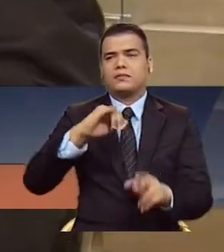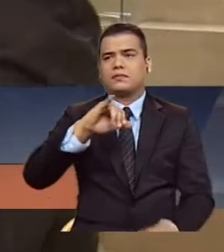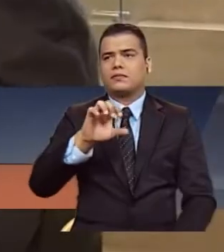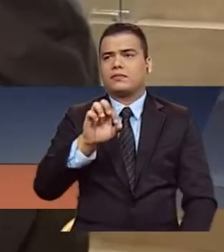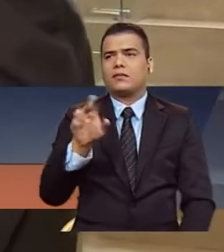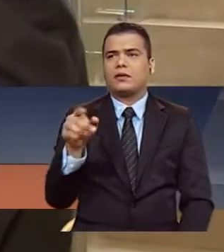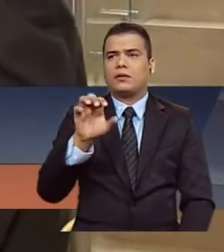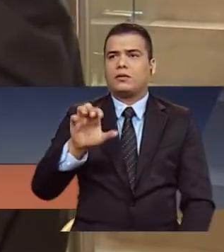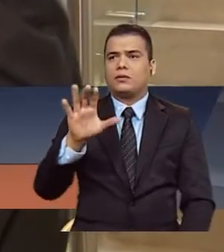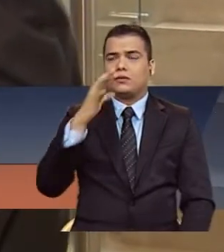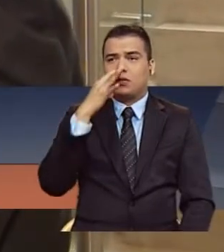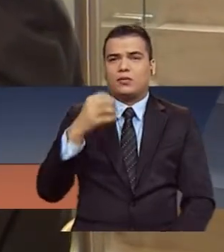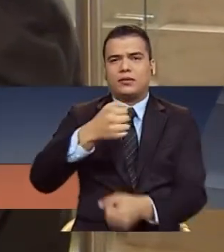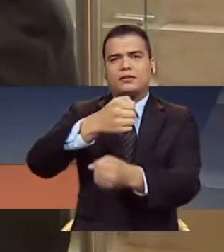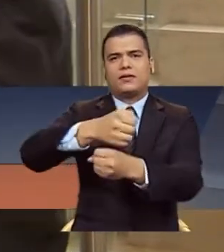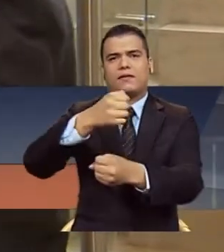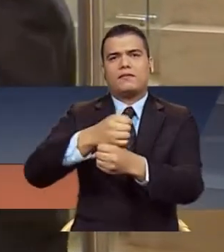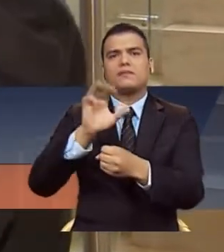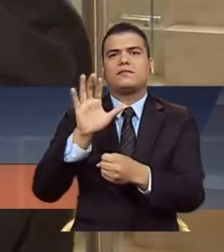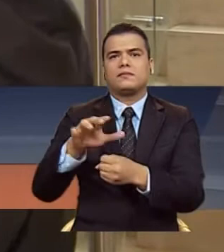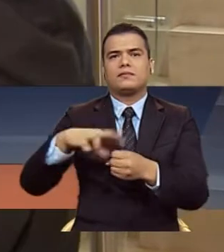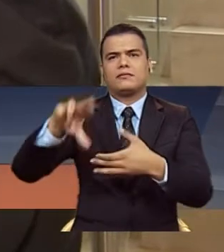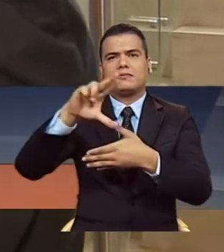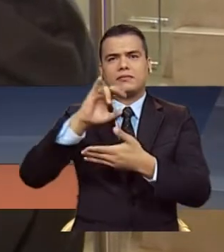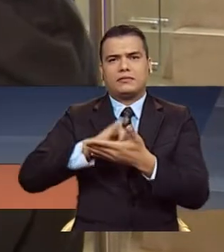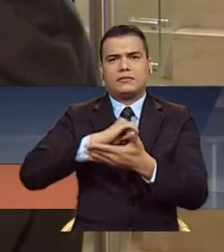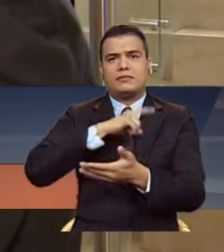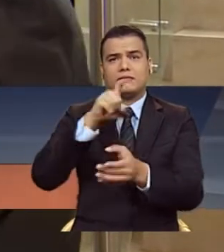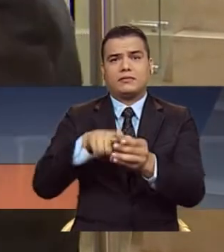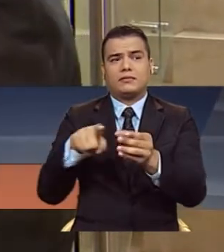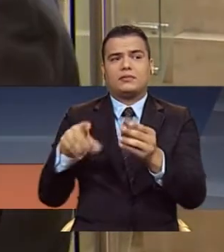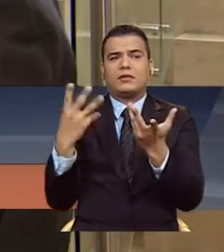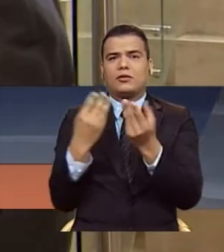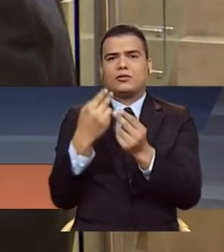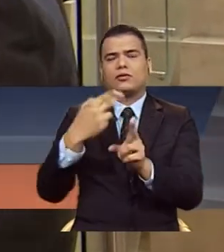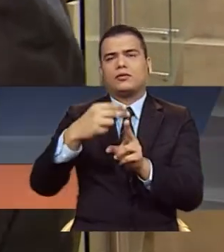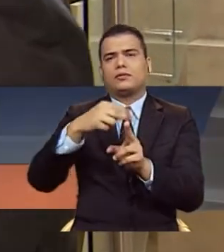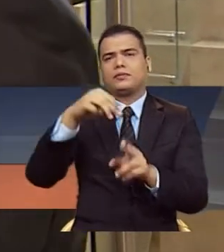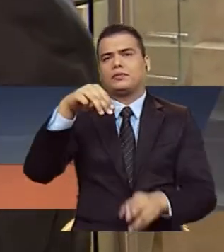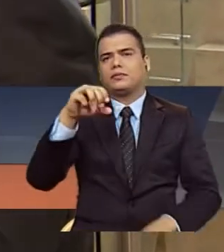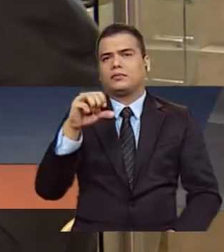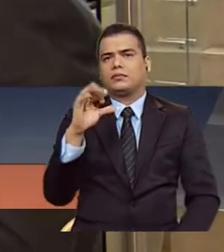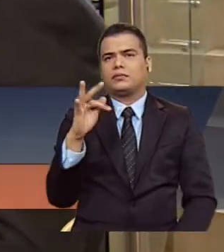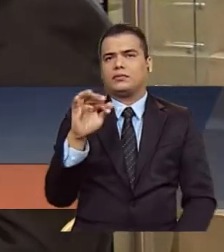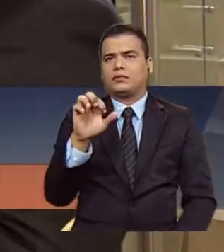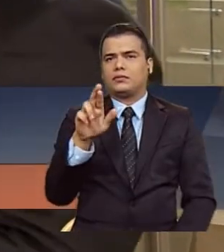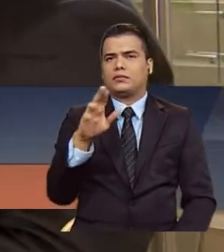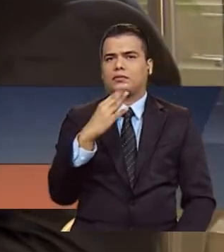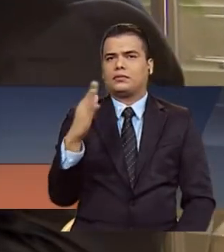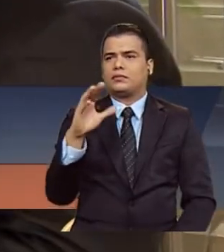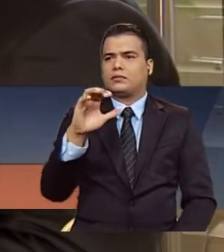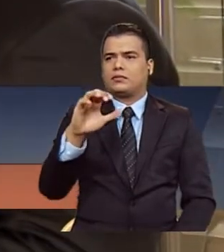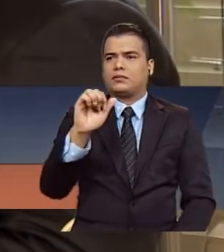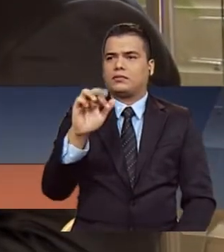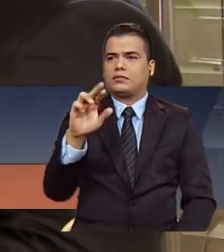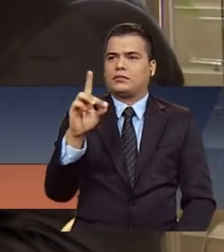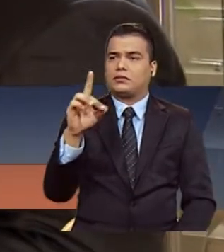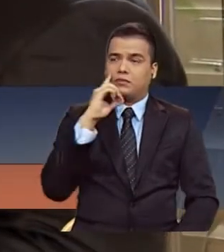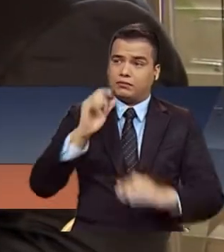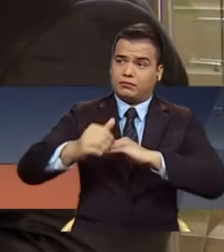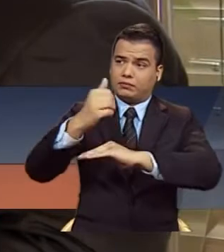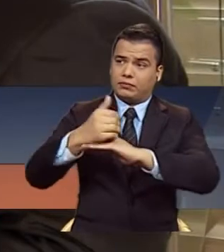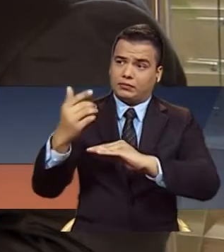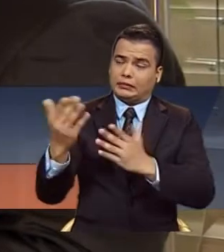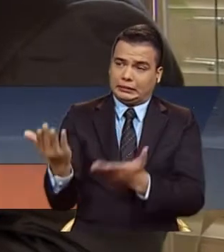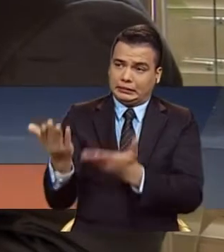es funcionario a nivel latinoamericano de Mastercard. Su cargo exacto, Jorge, bienvenido a Telepacífico Noticias. Muchas gracias. Sí, yo soy el